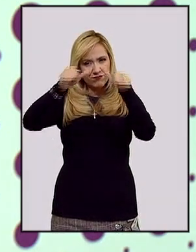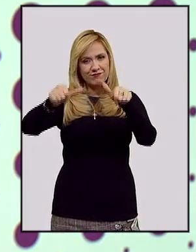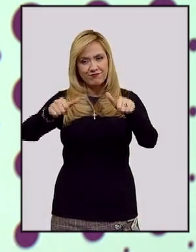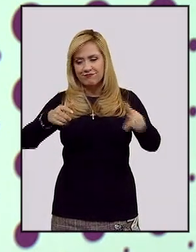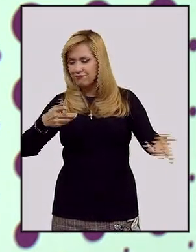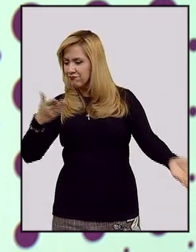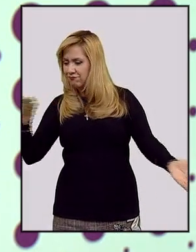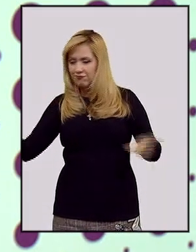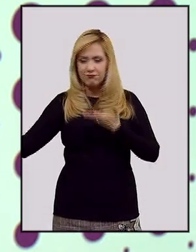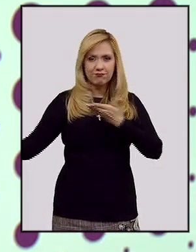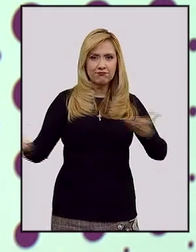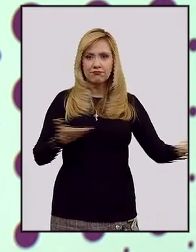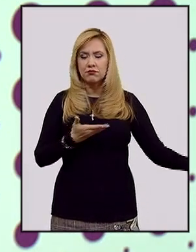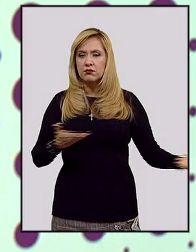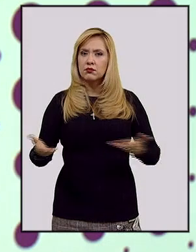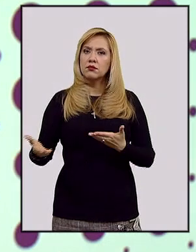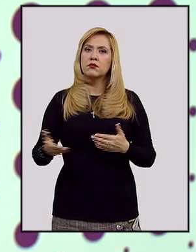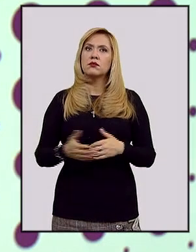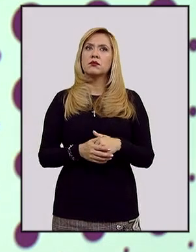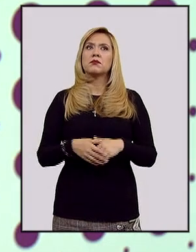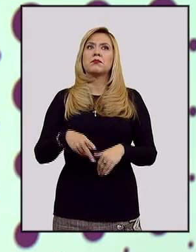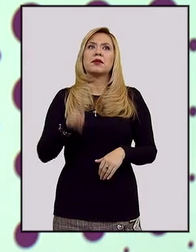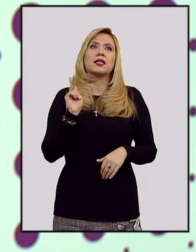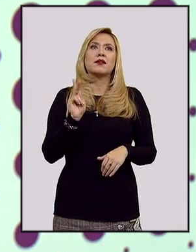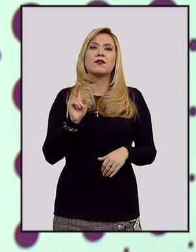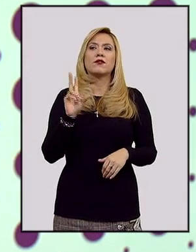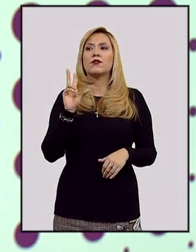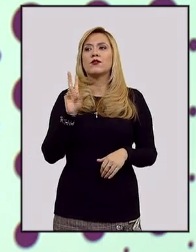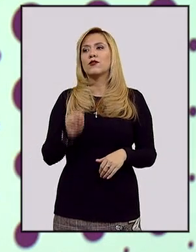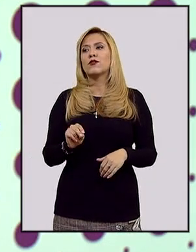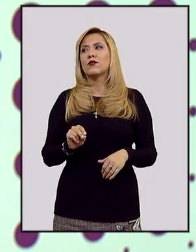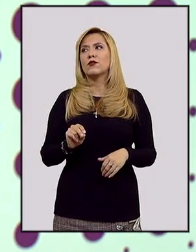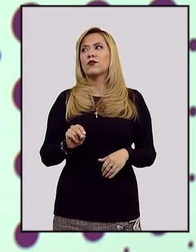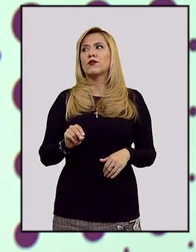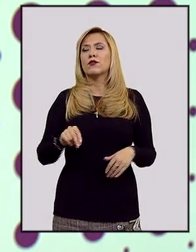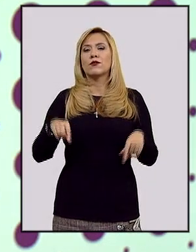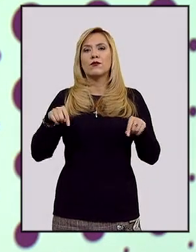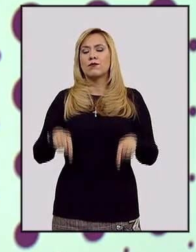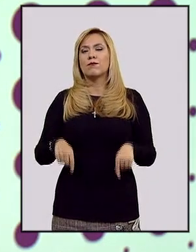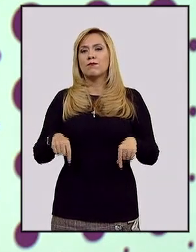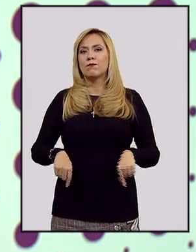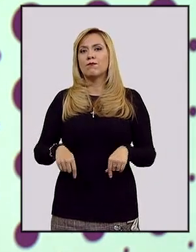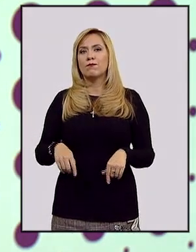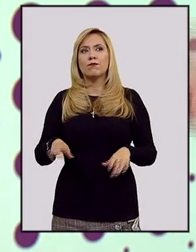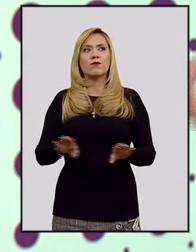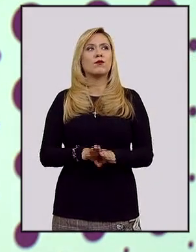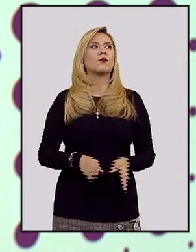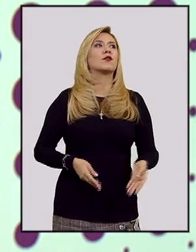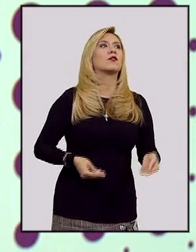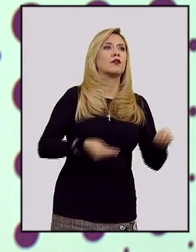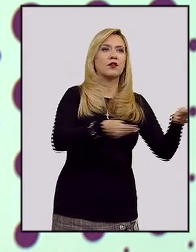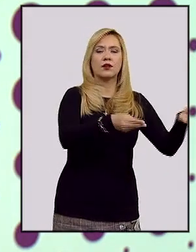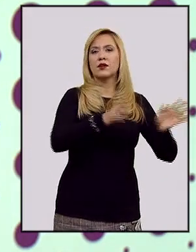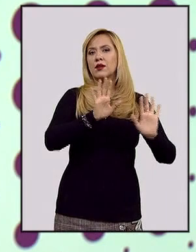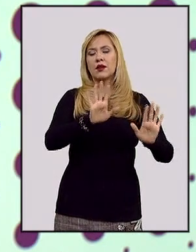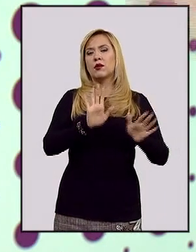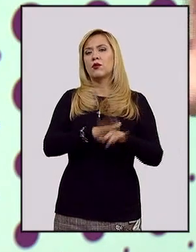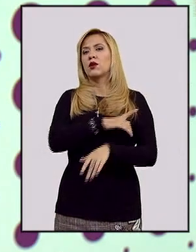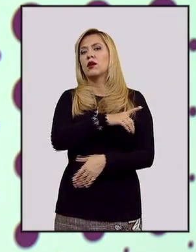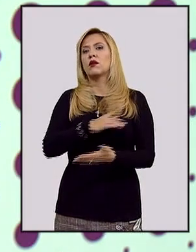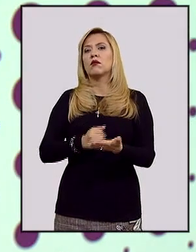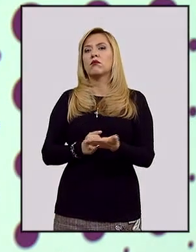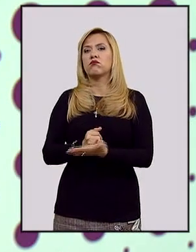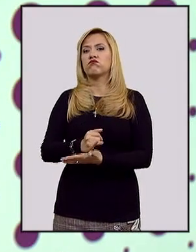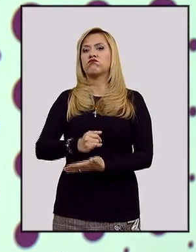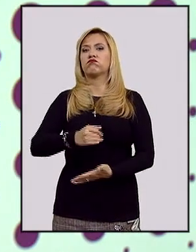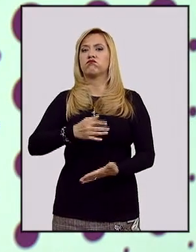sido interesante, pero no ha sido la apuesta de Gire también por la naturaleza de las resoluciones. O sea, creo que es